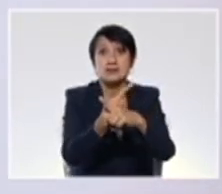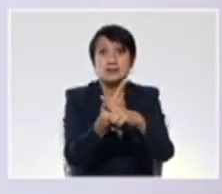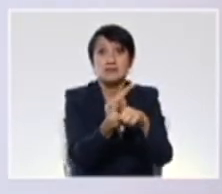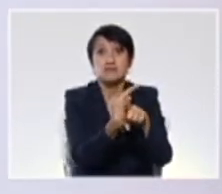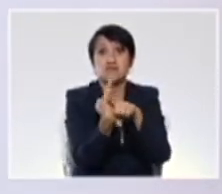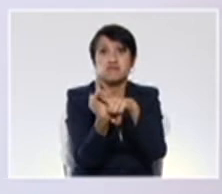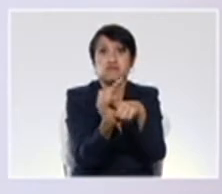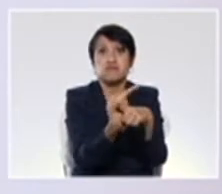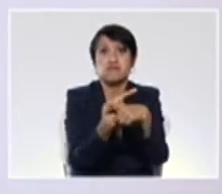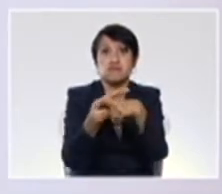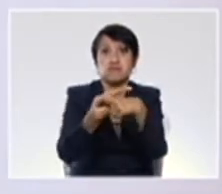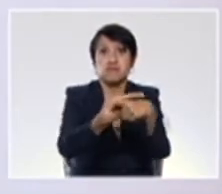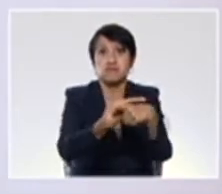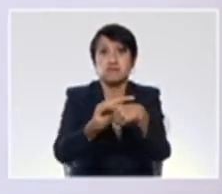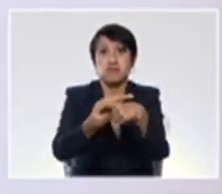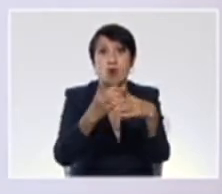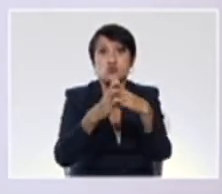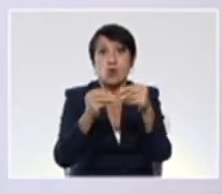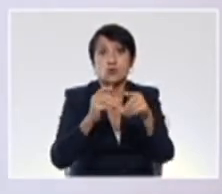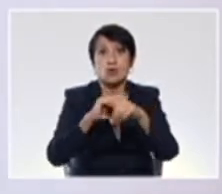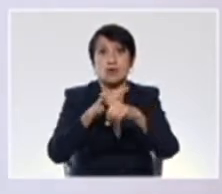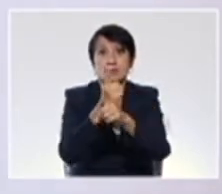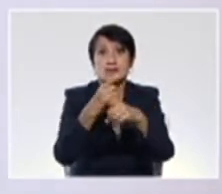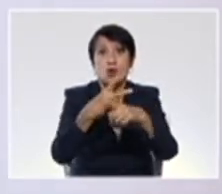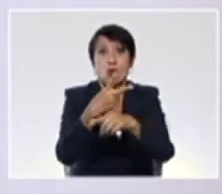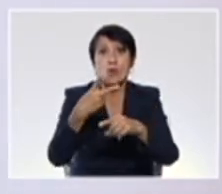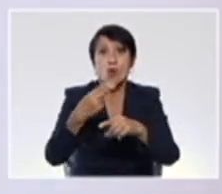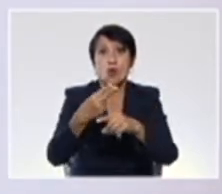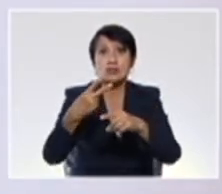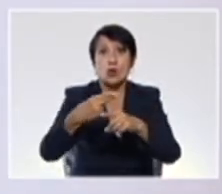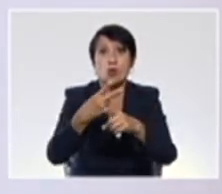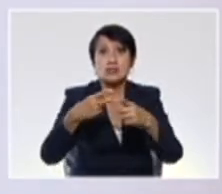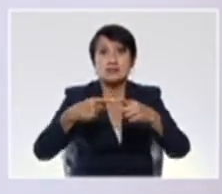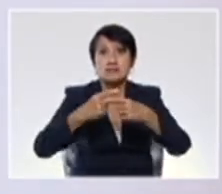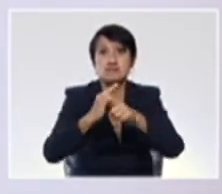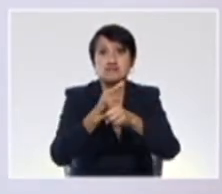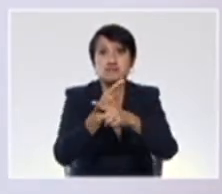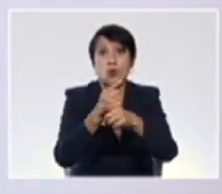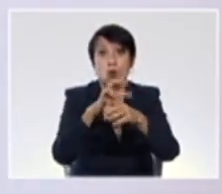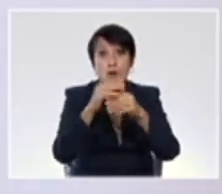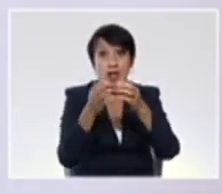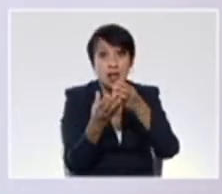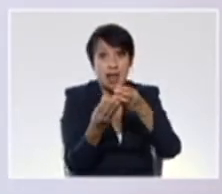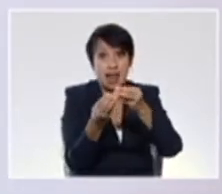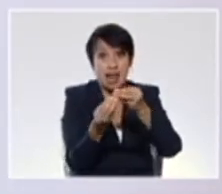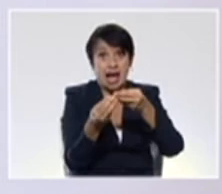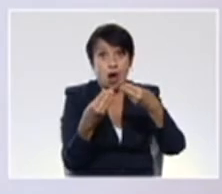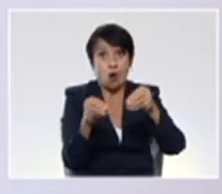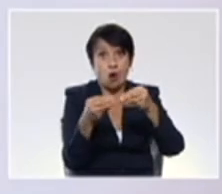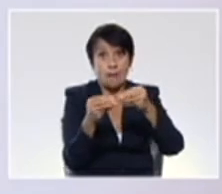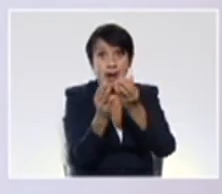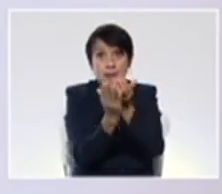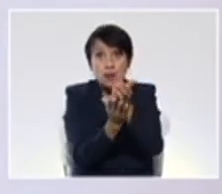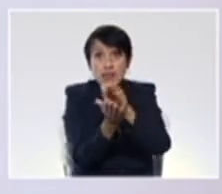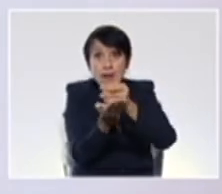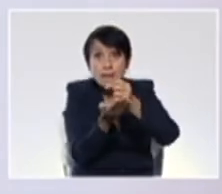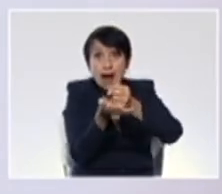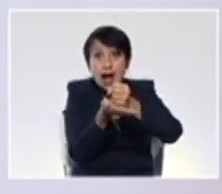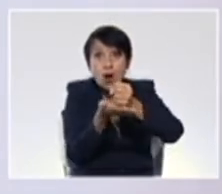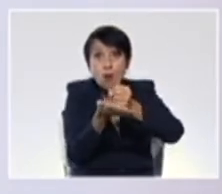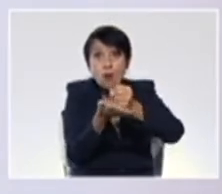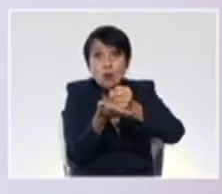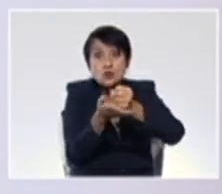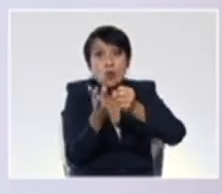vieran. Ojo muchachos, la goma va por encima. A algunos les ha pasado que la goma la dejan por debajo y se bota todo lo que estamos preparando,